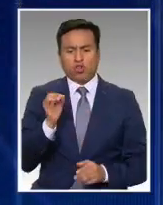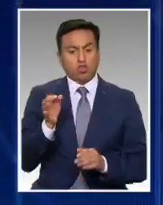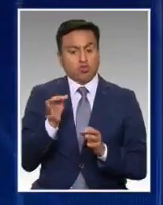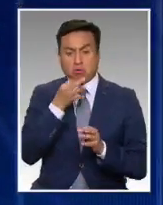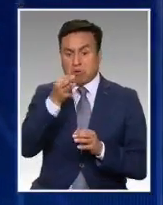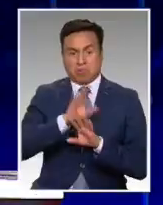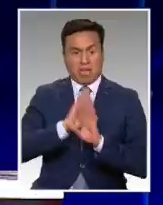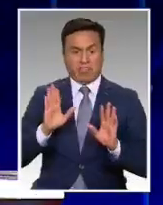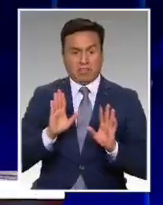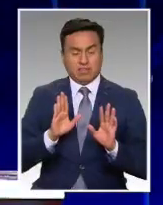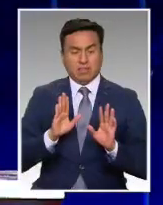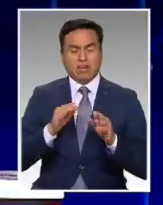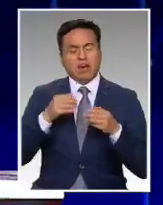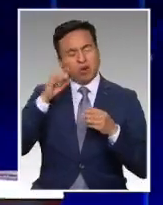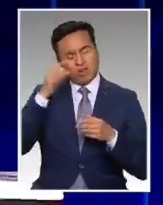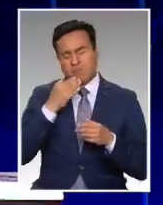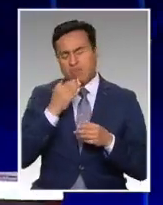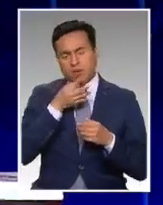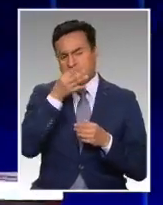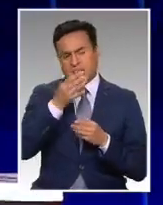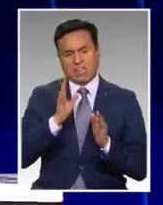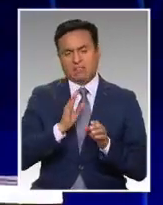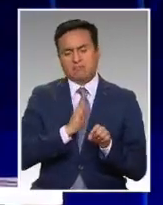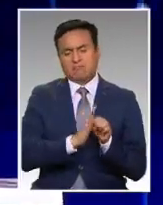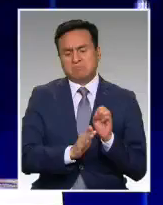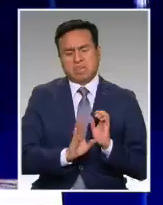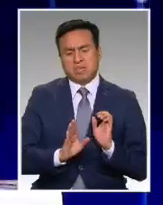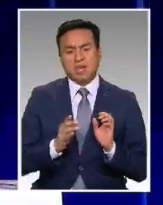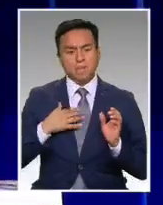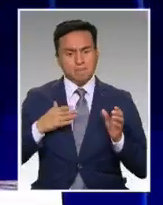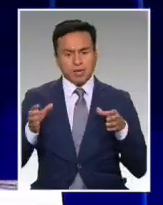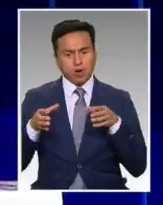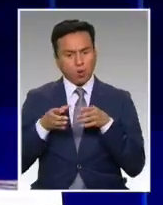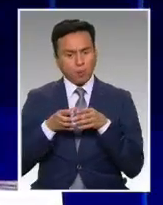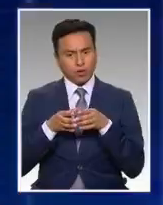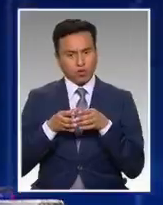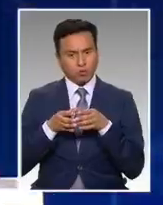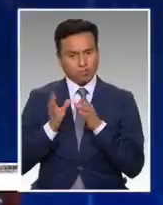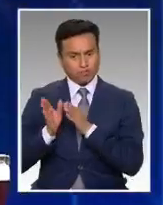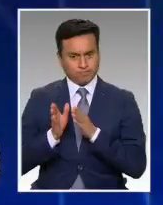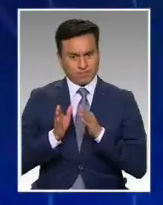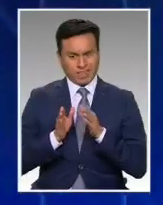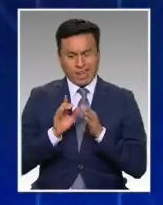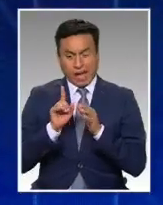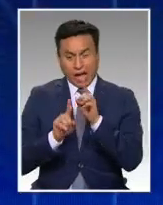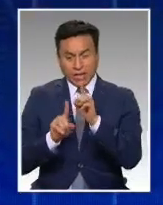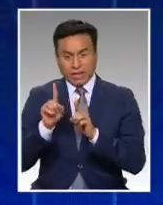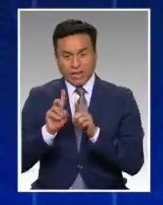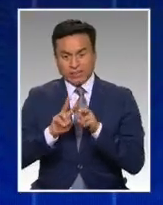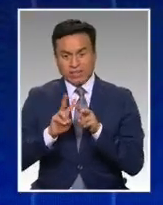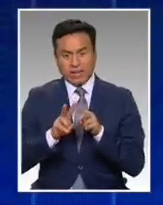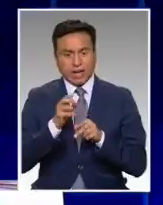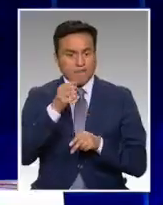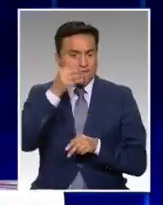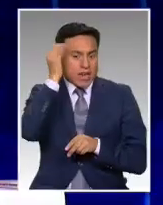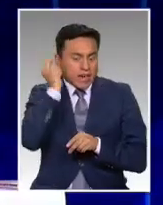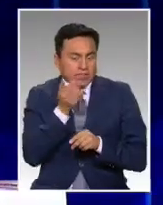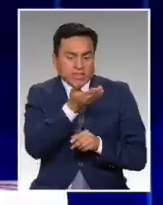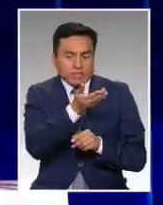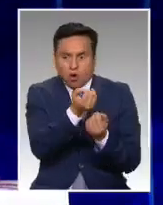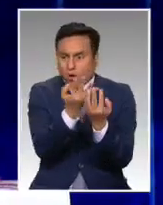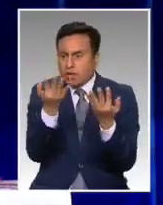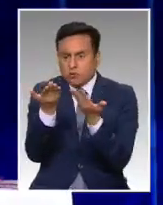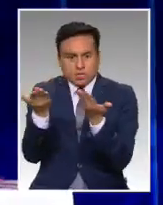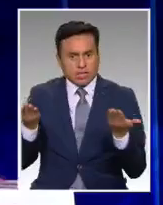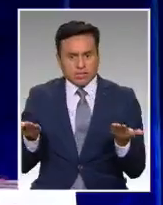sé también que ahora no va a decir nada ni lo va a echar en mi comando en mi comando si alguien se atreve a hacerle esto a beatriz a cualquiera de